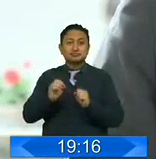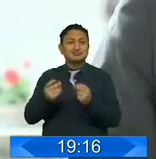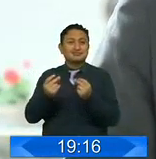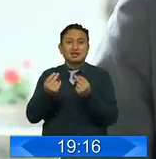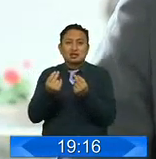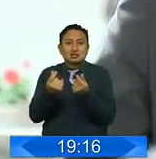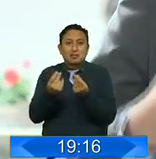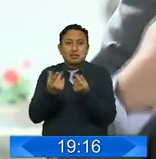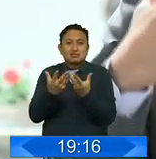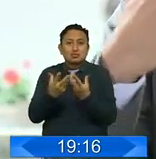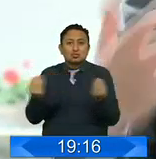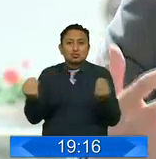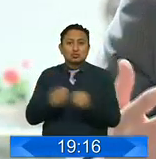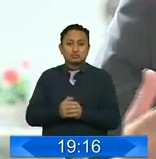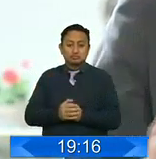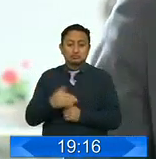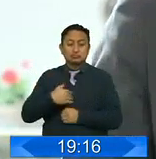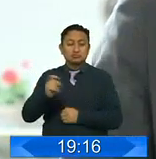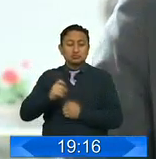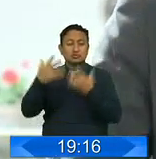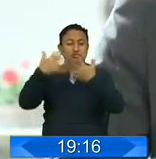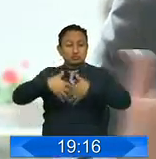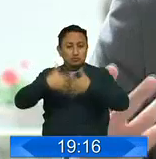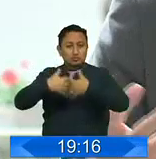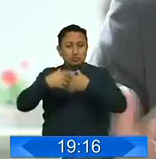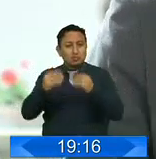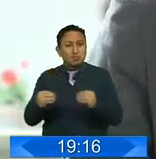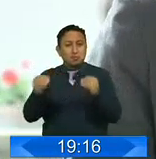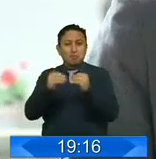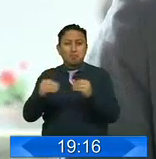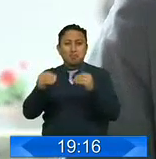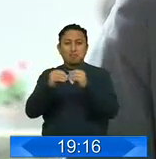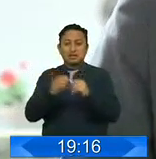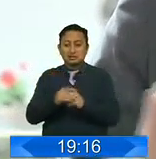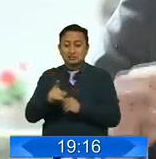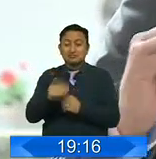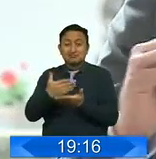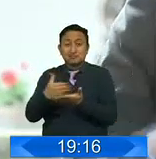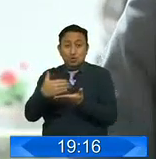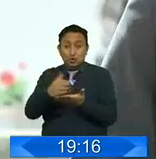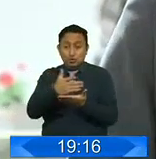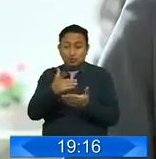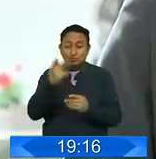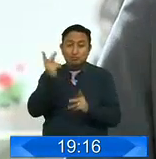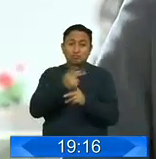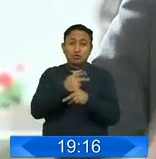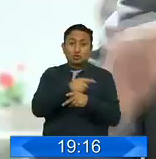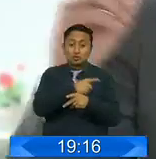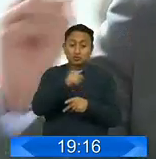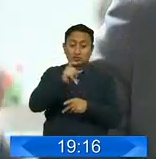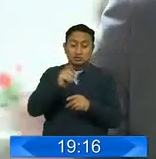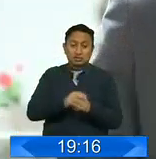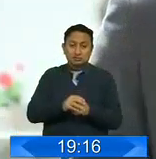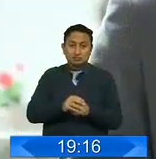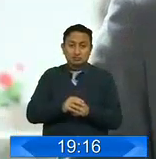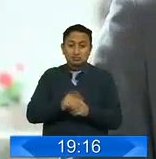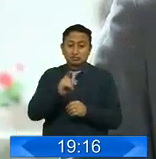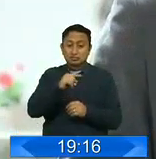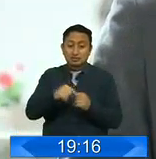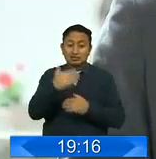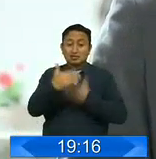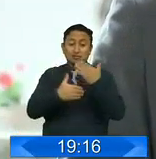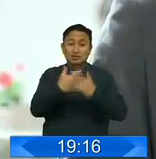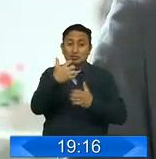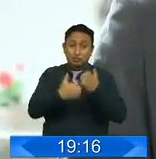esas problemáticas. Tenemos que mejorar productividad, tenemos que evacuar excedentes en diferentes productos que son sensibles y que nos generan problemas